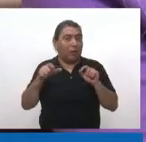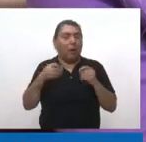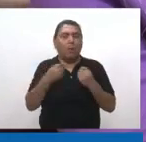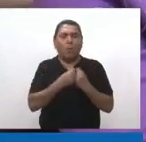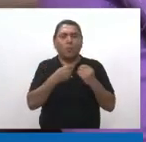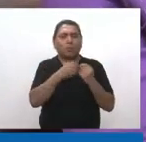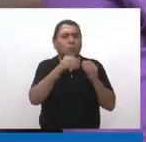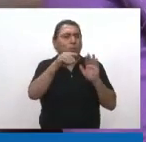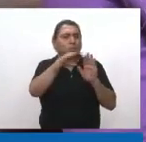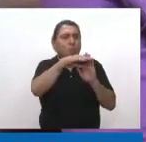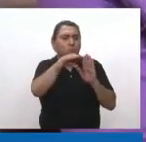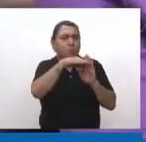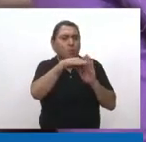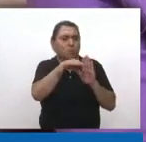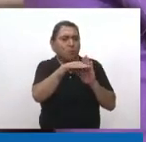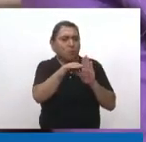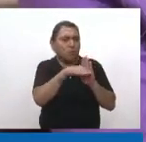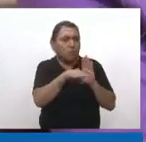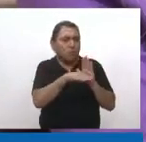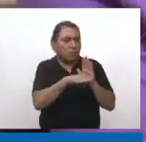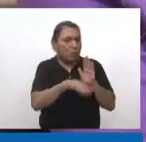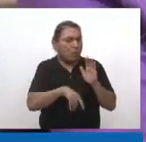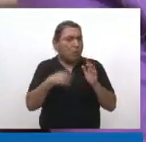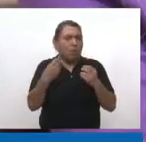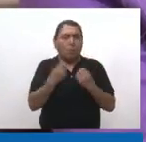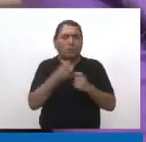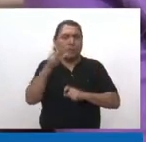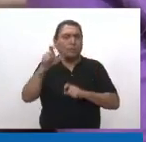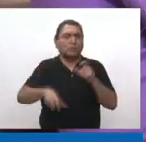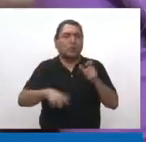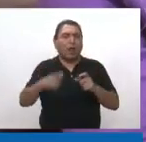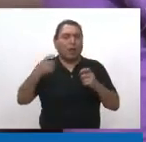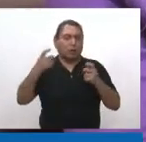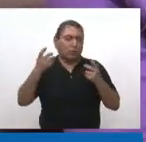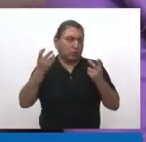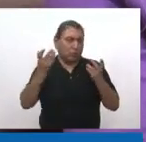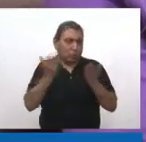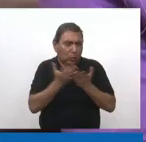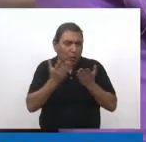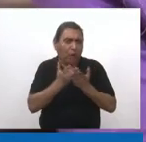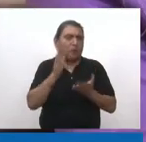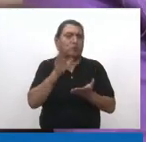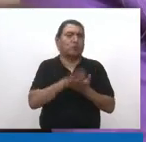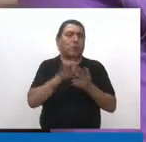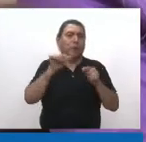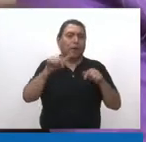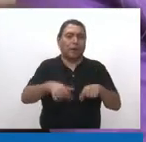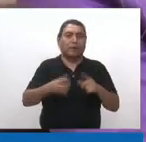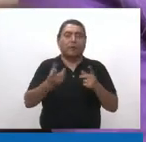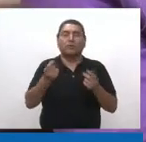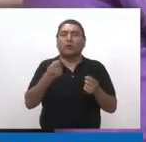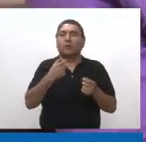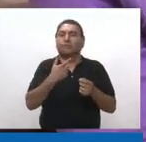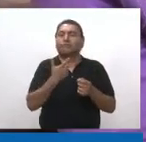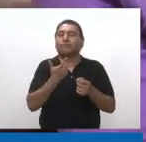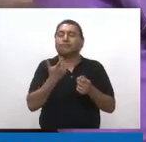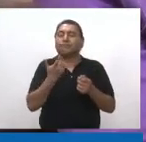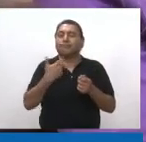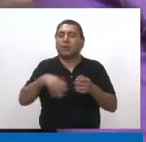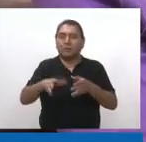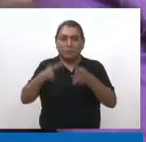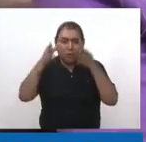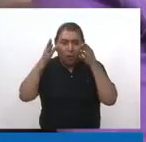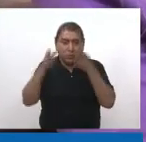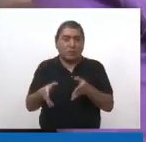muchos juristas que han dedicado tiempo y estudio a analizar este instituto. Así que yo voy a tratar de concentrarme